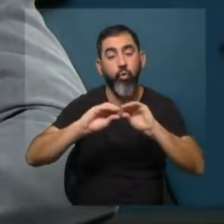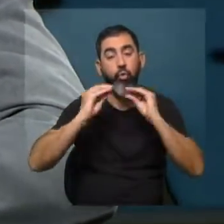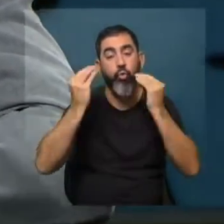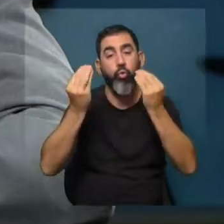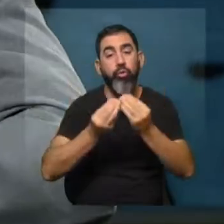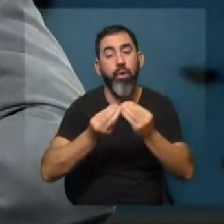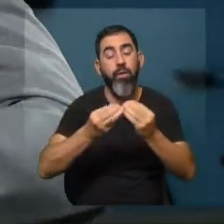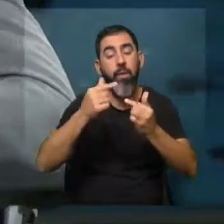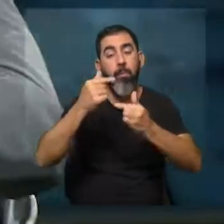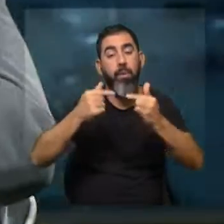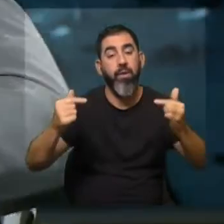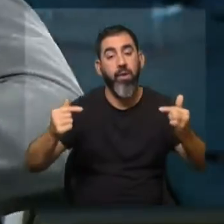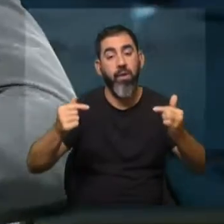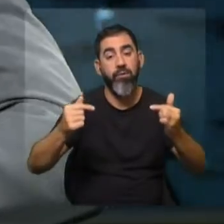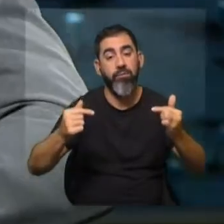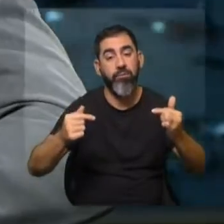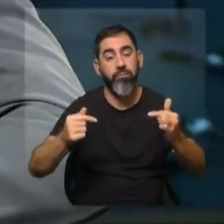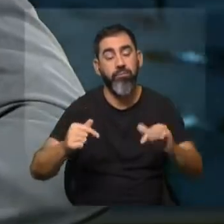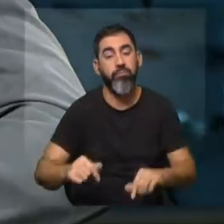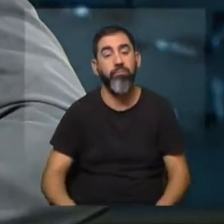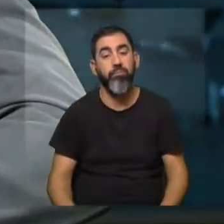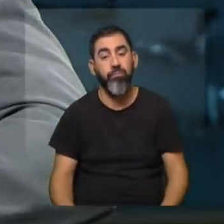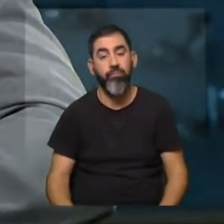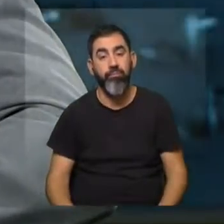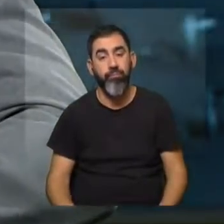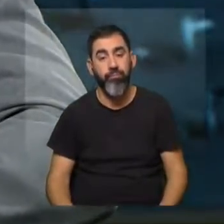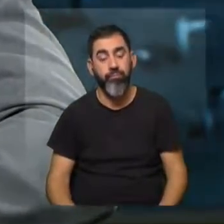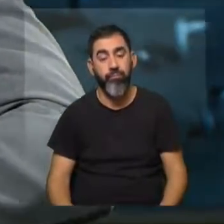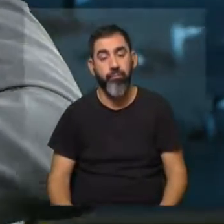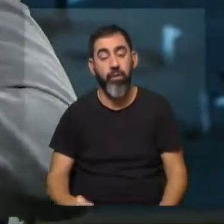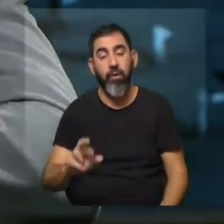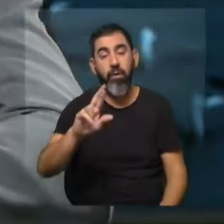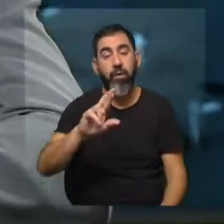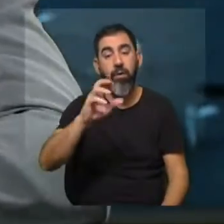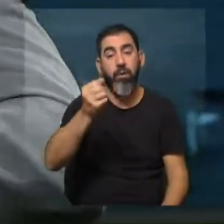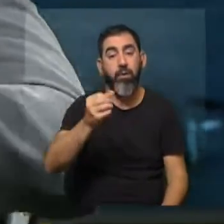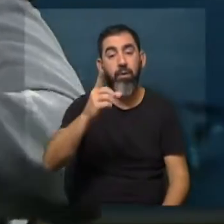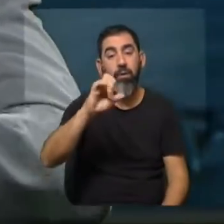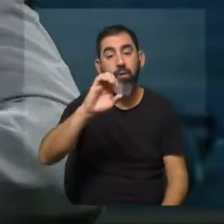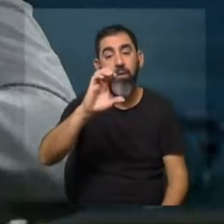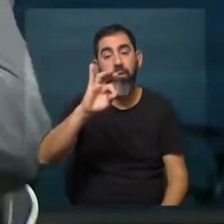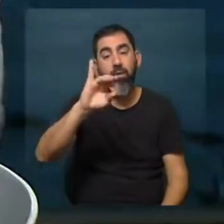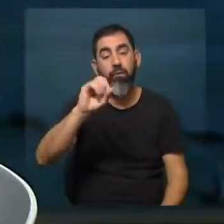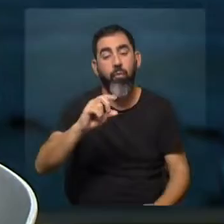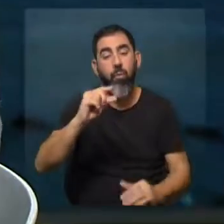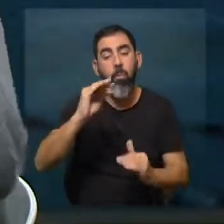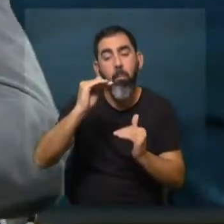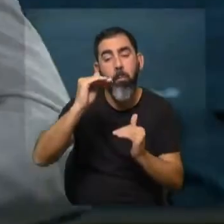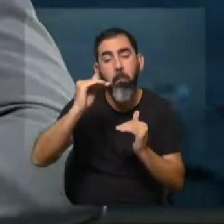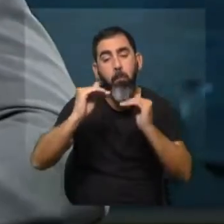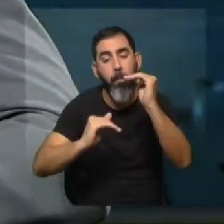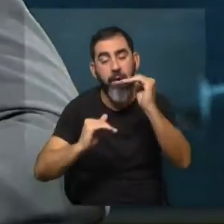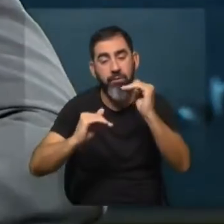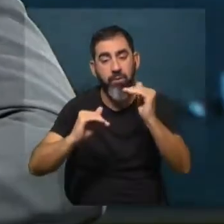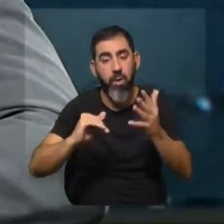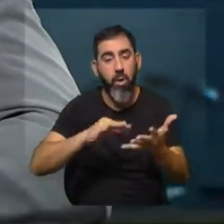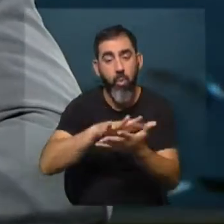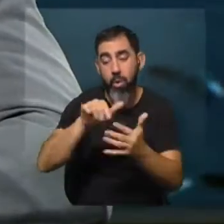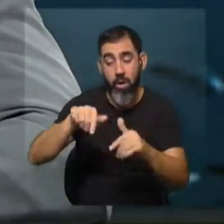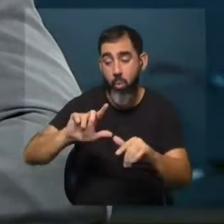de materiales, torio y algunos otros que son radiactivos. Y da un valor más alto que lugares donde esos materiales no